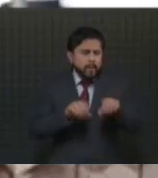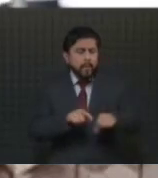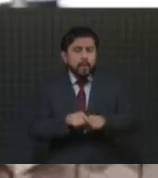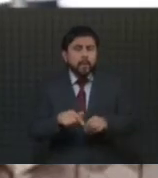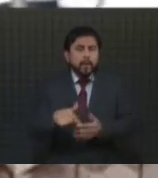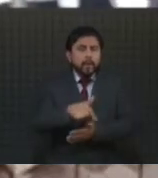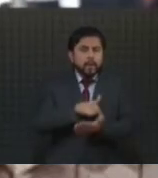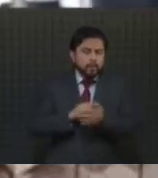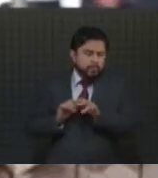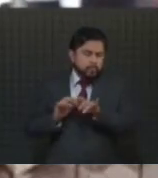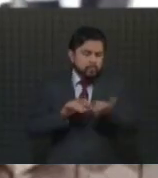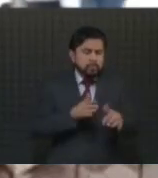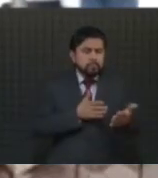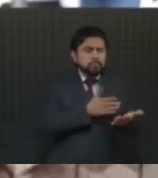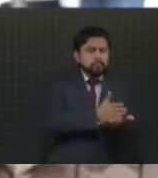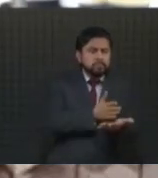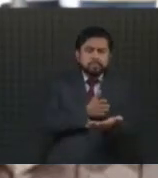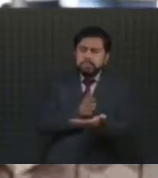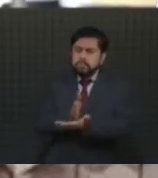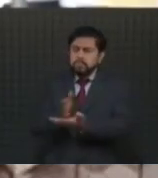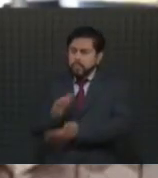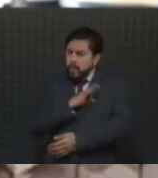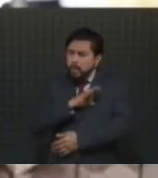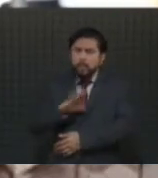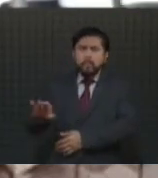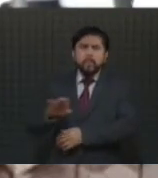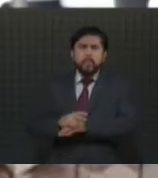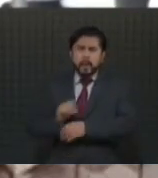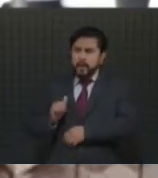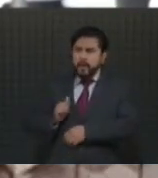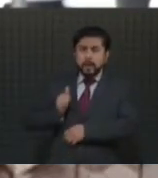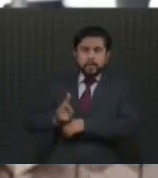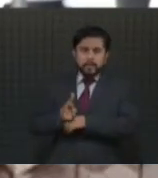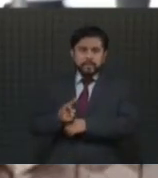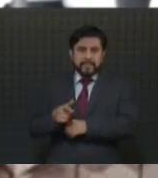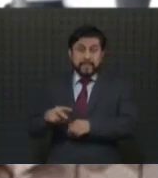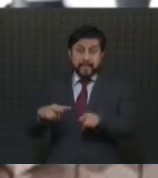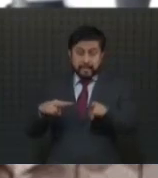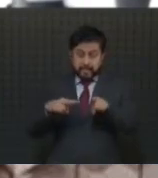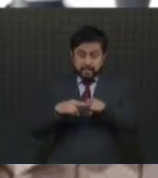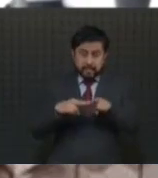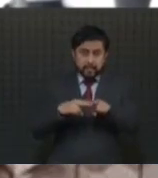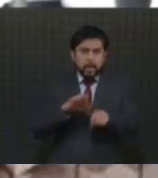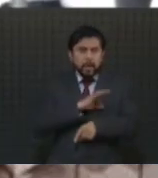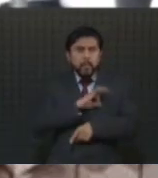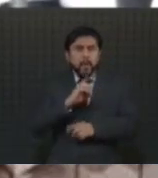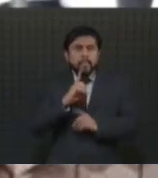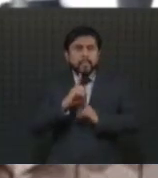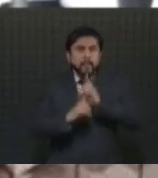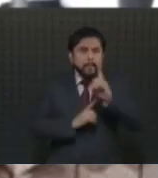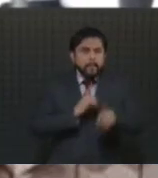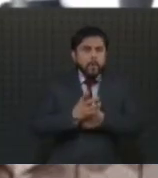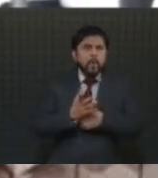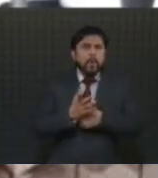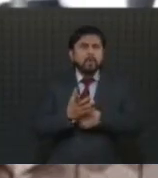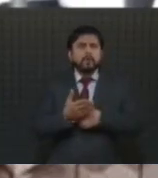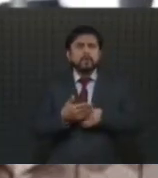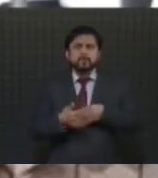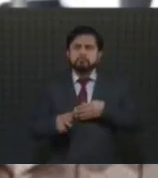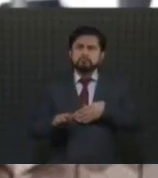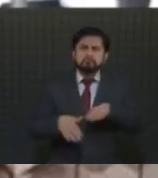han pertenecido. En este parque se puede hacer deporte, caminar con la